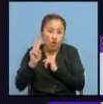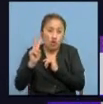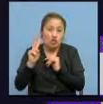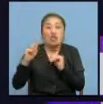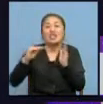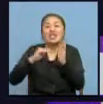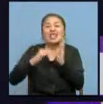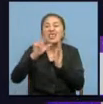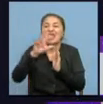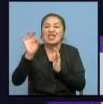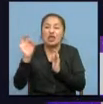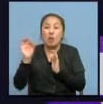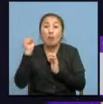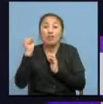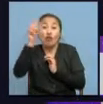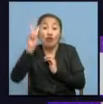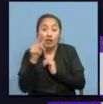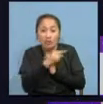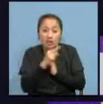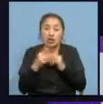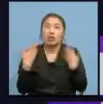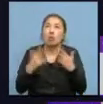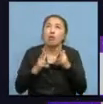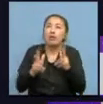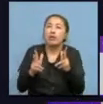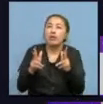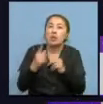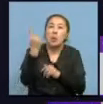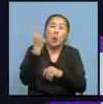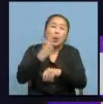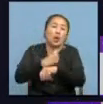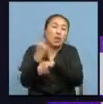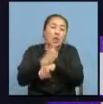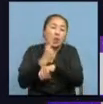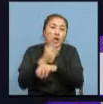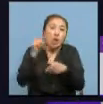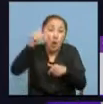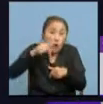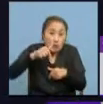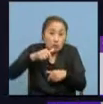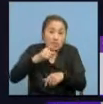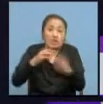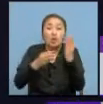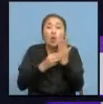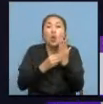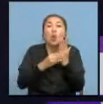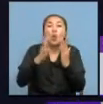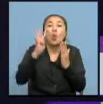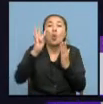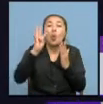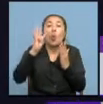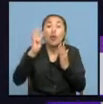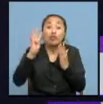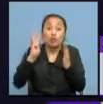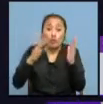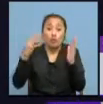2.300.000. Y que, te puedo decir, un kilo de carne está alrededor, hoy por hoy, 4.500.000. O